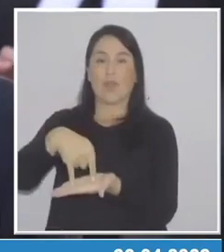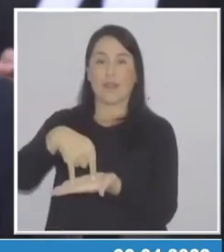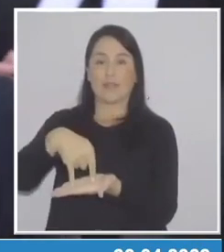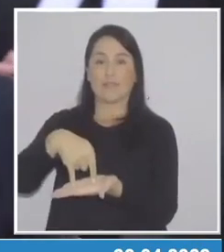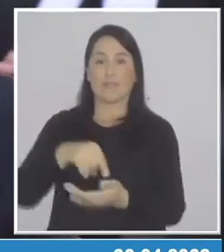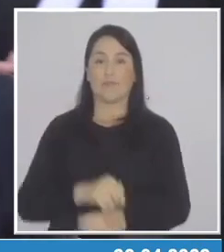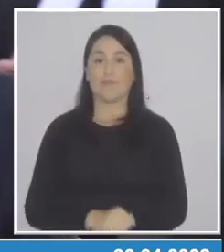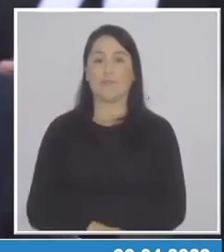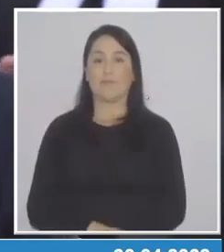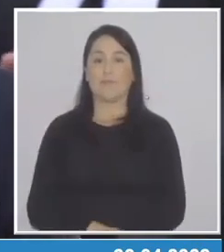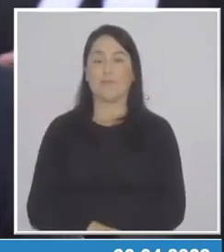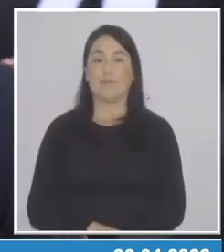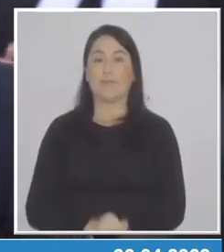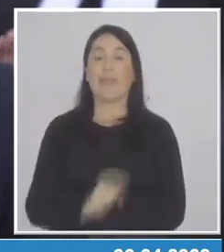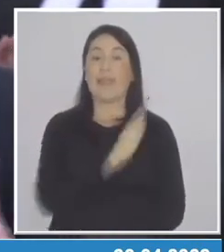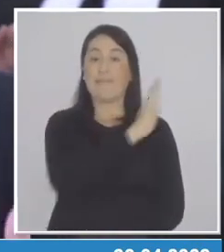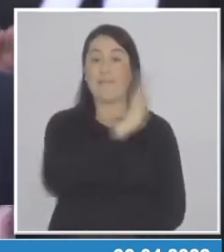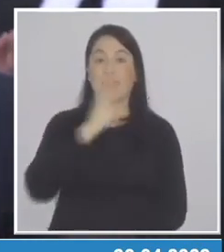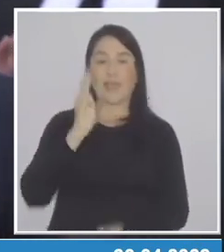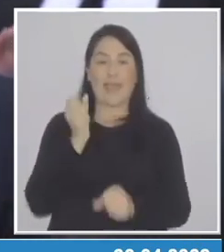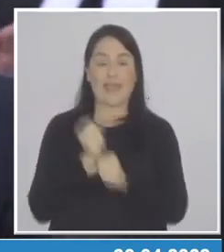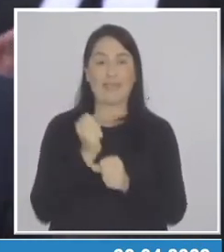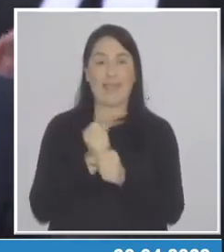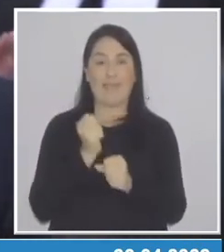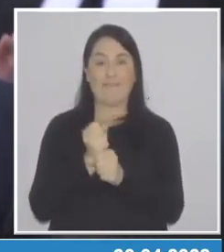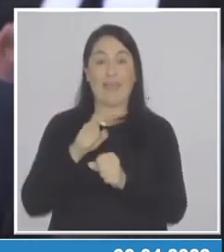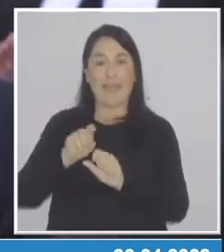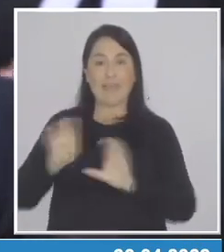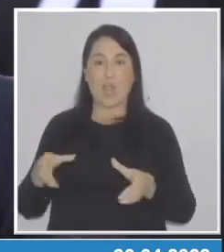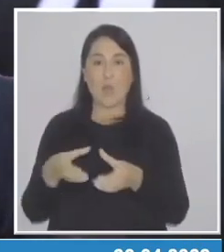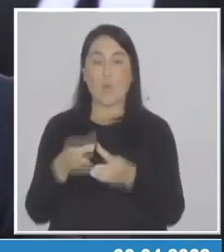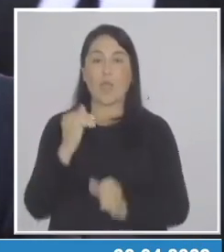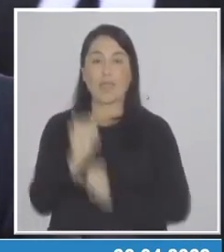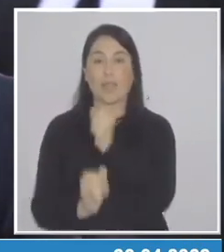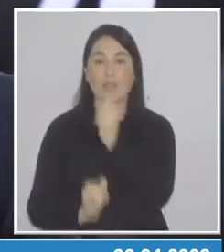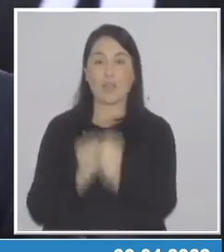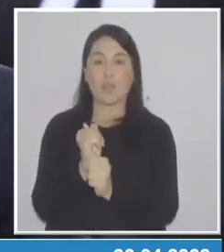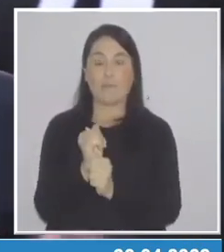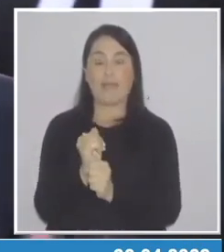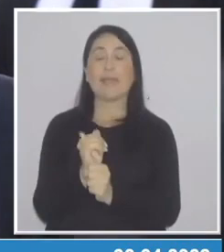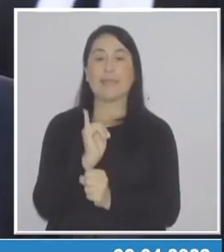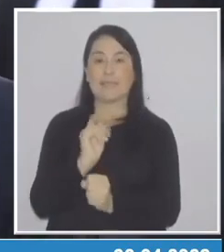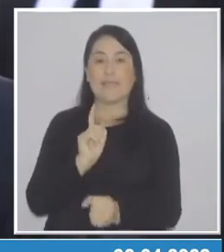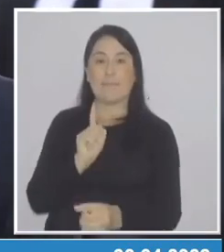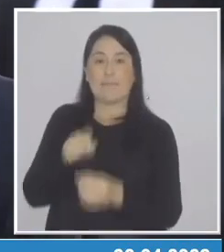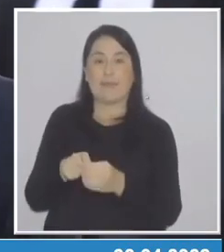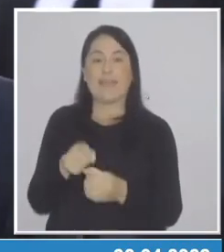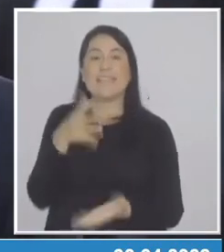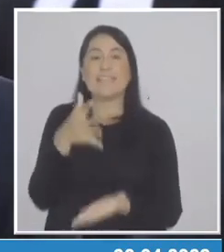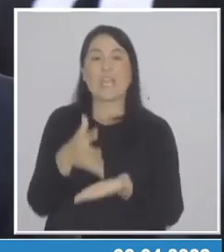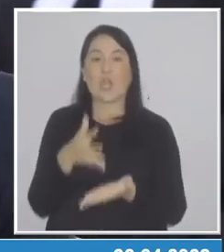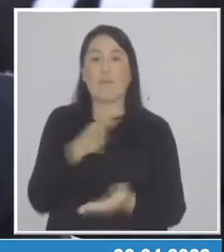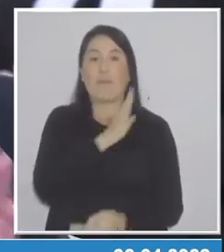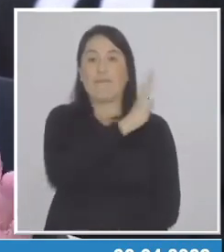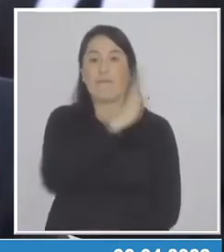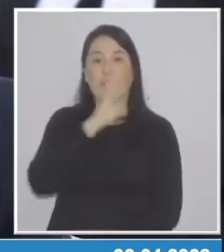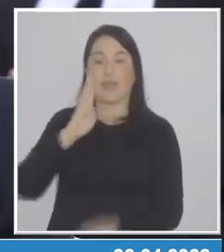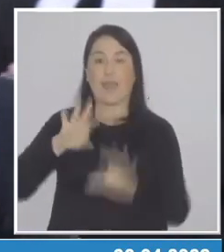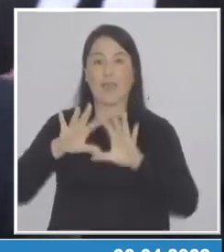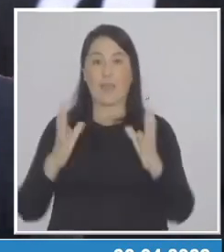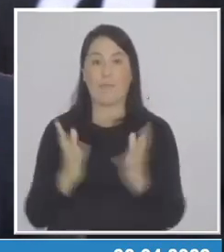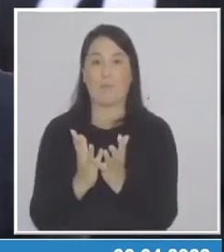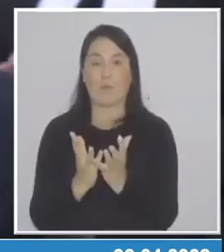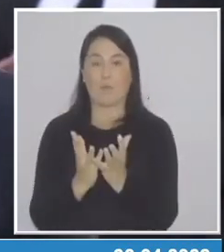la biblioteca trabaja en esta organización internacional en la cual participan más de 5.000 bibliotecas del mundo, en una